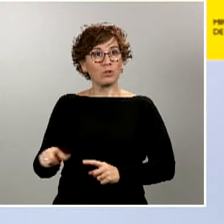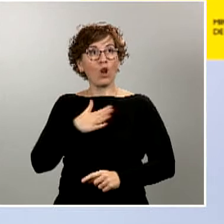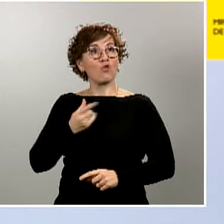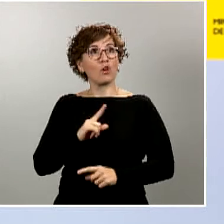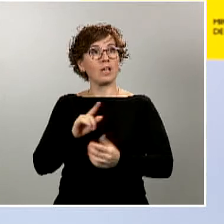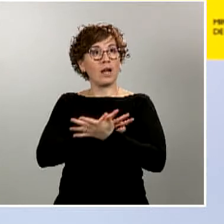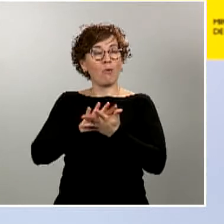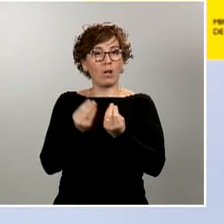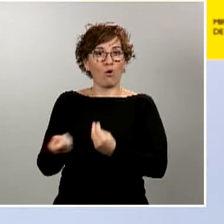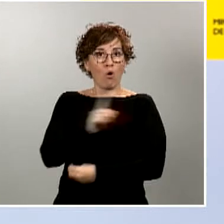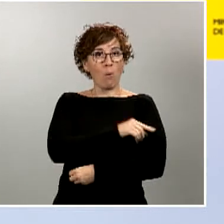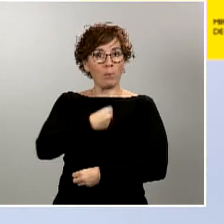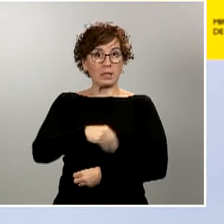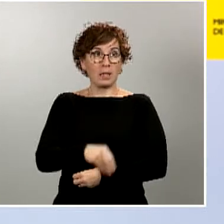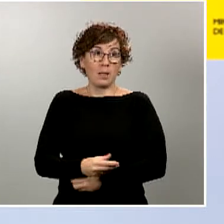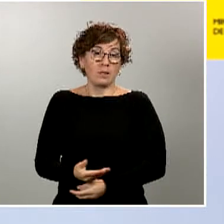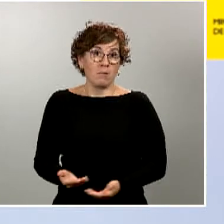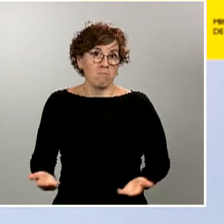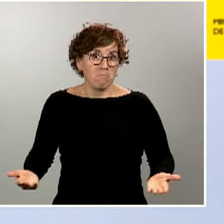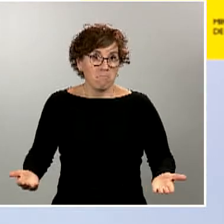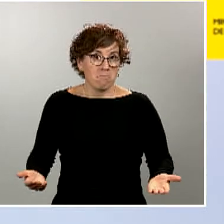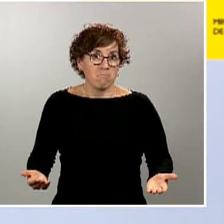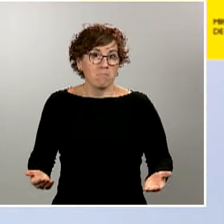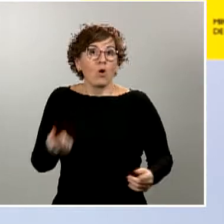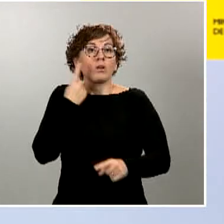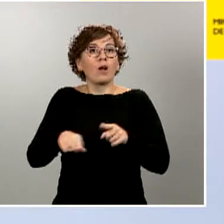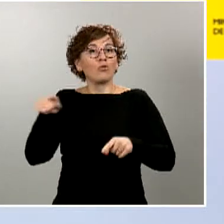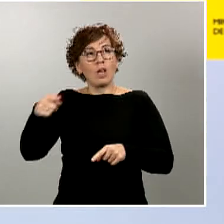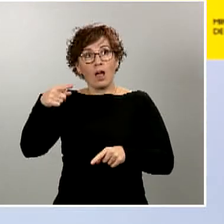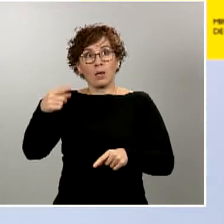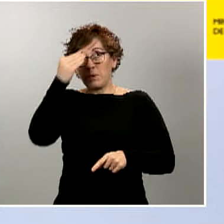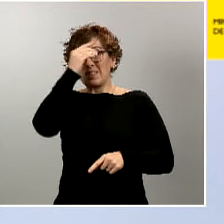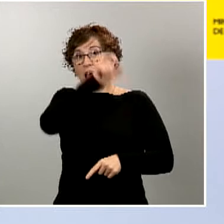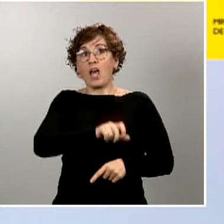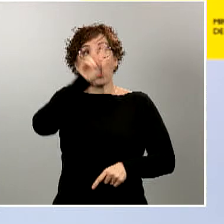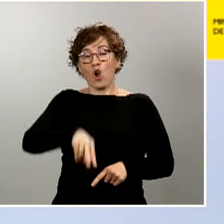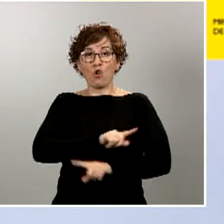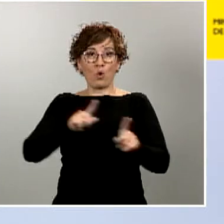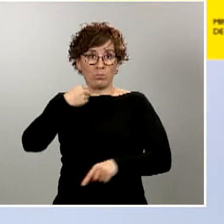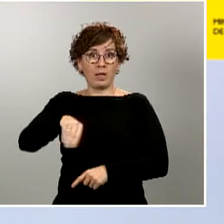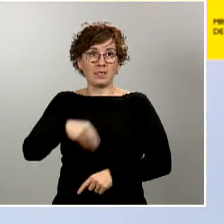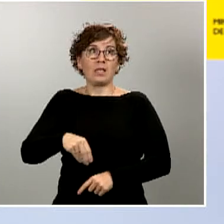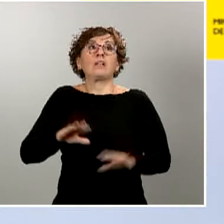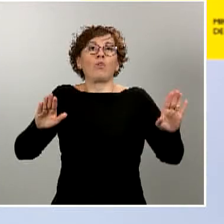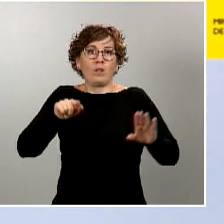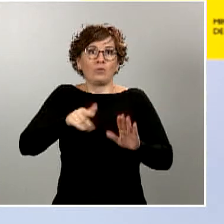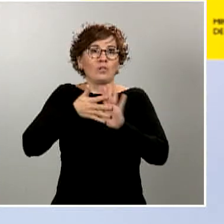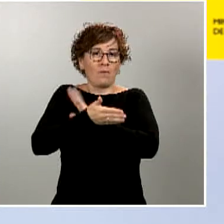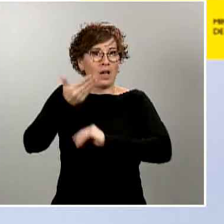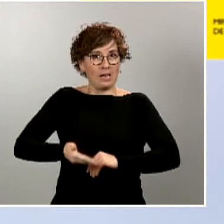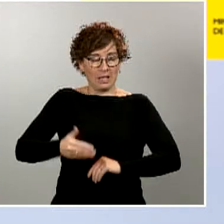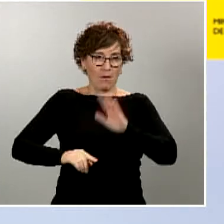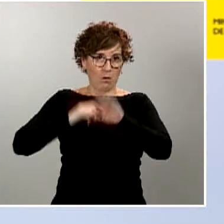que nieguen la condición de presidente, lo cual evidentemente sería todavía más grave que no una cuestión de